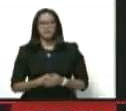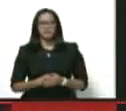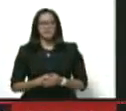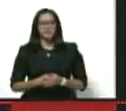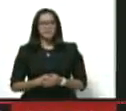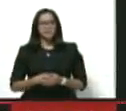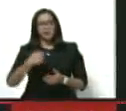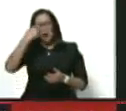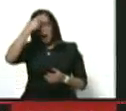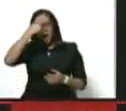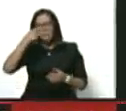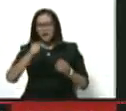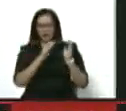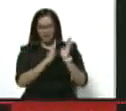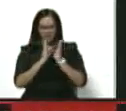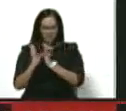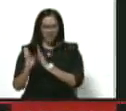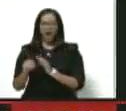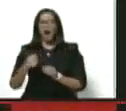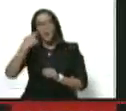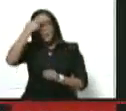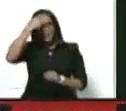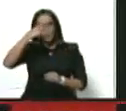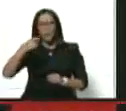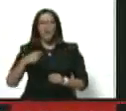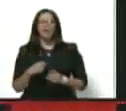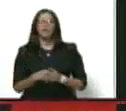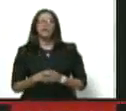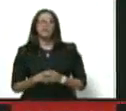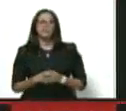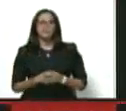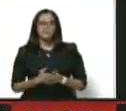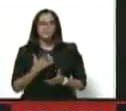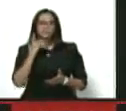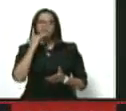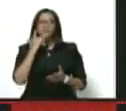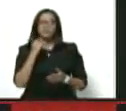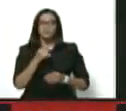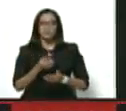un pueblo organizado, un pueblo empoderado, una fuerza política